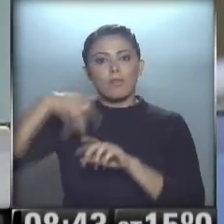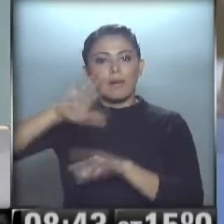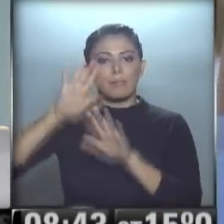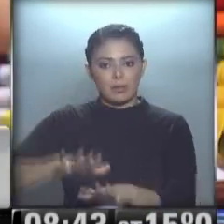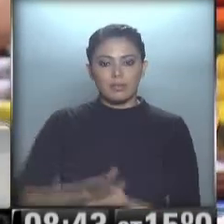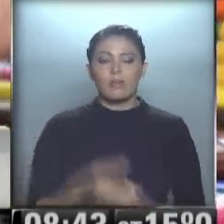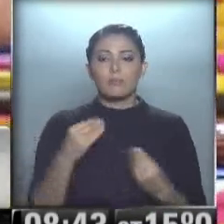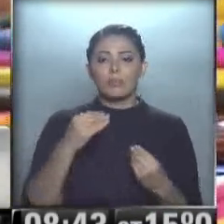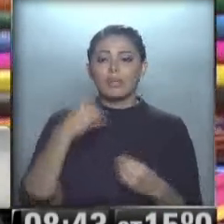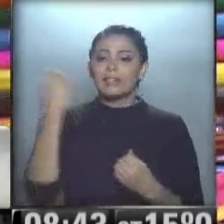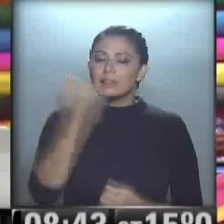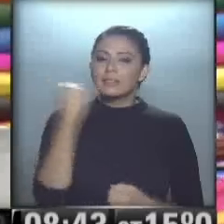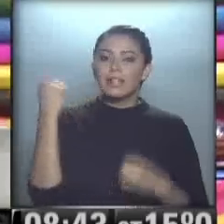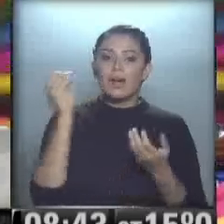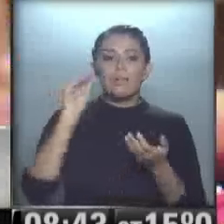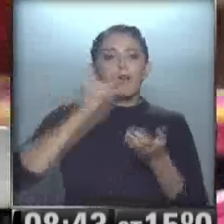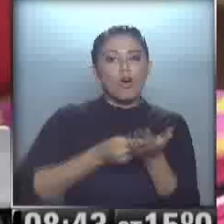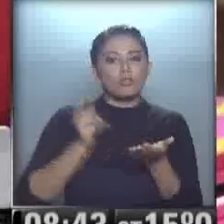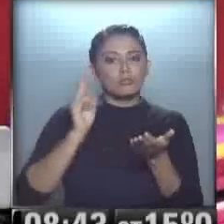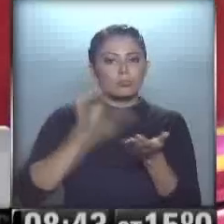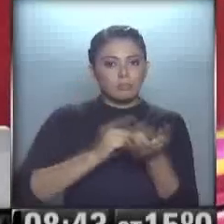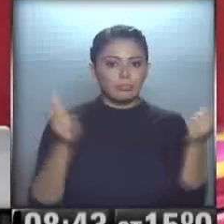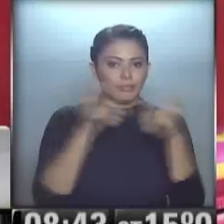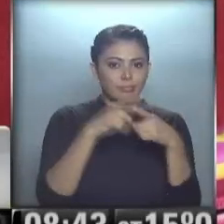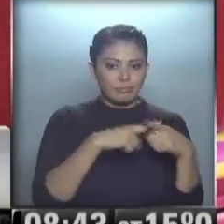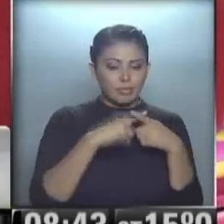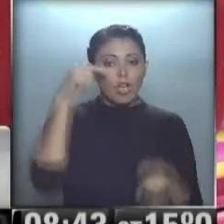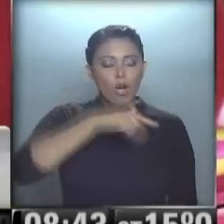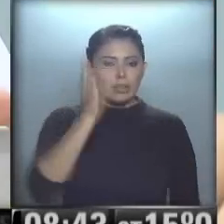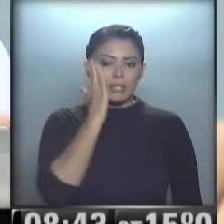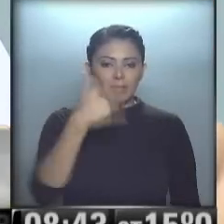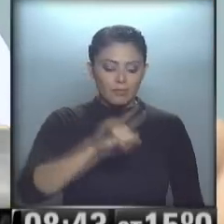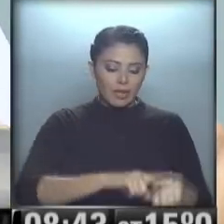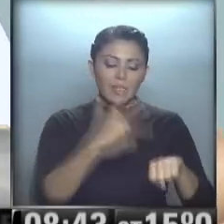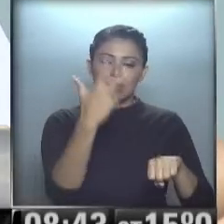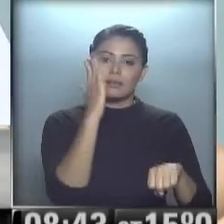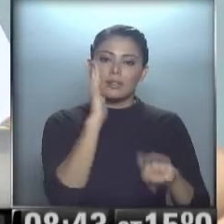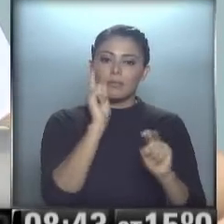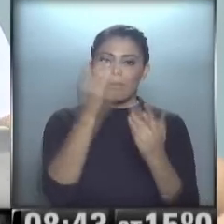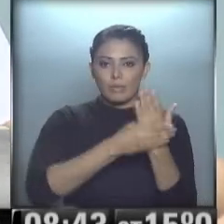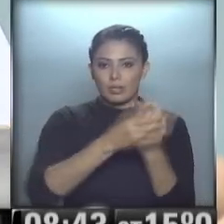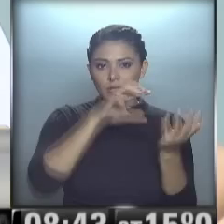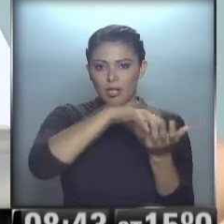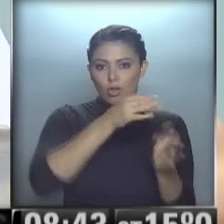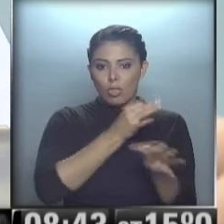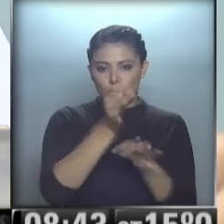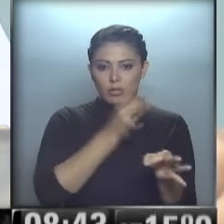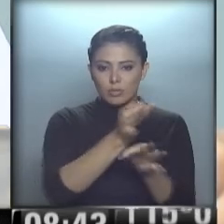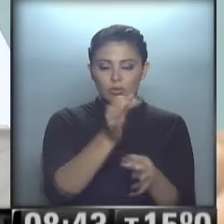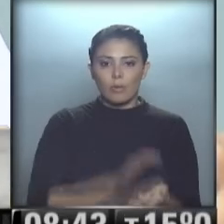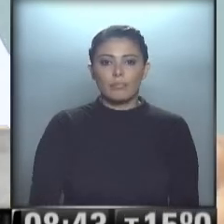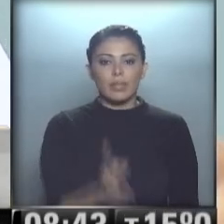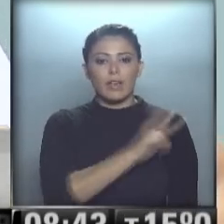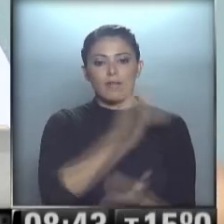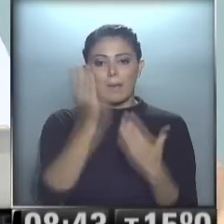vísperas de que se retomen las negociaciones lo que va a suceder como decíamos esta tarde a las 3 en el Ministerio de ocación el